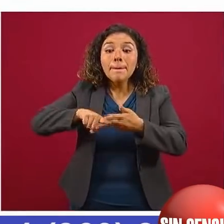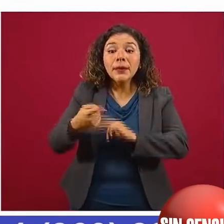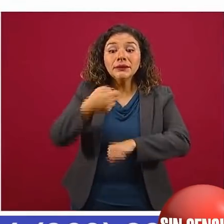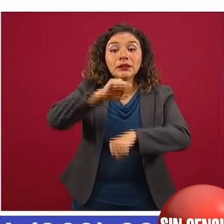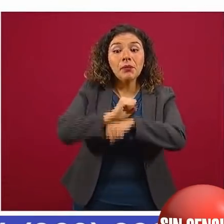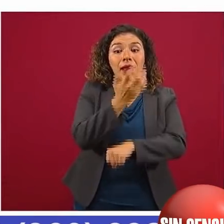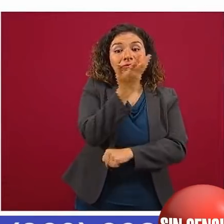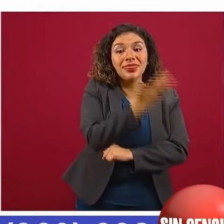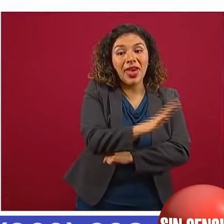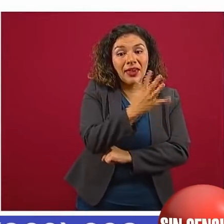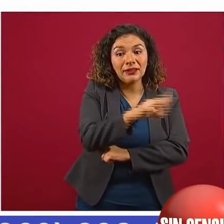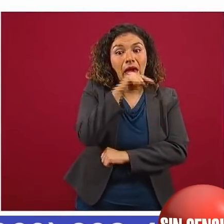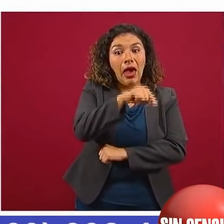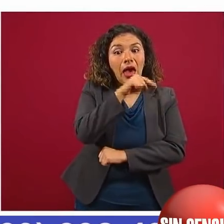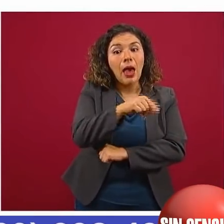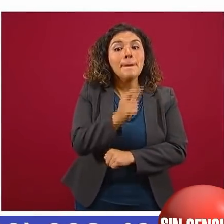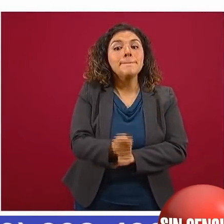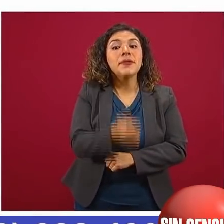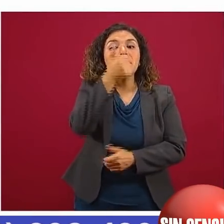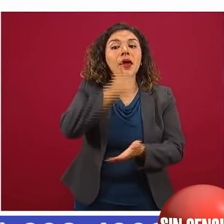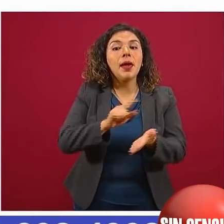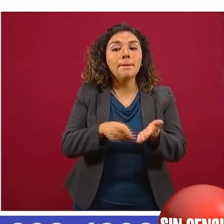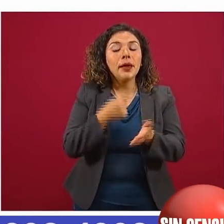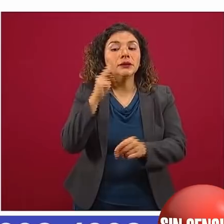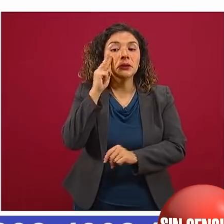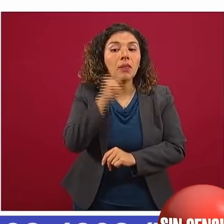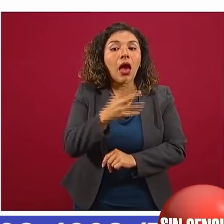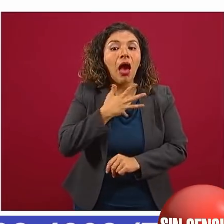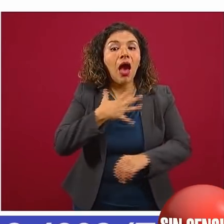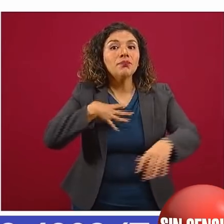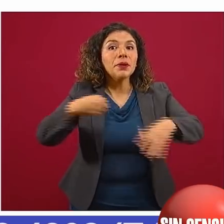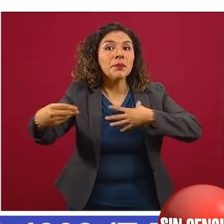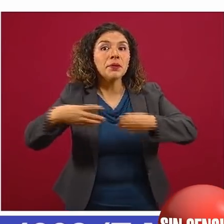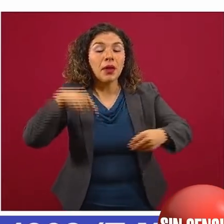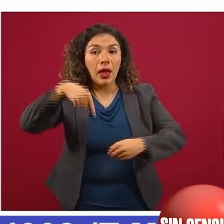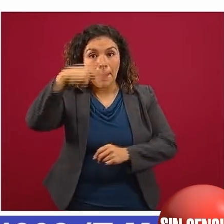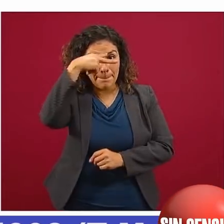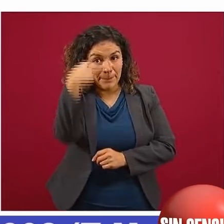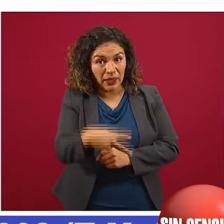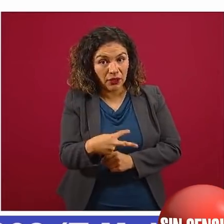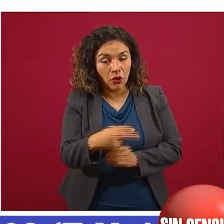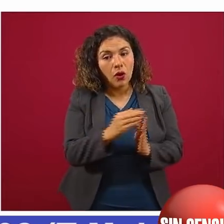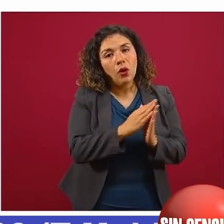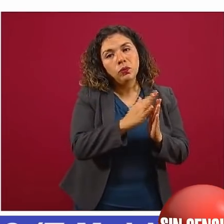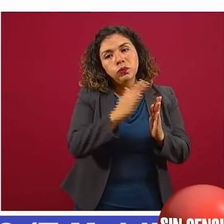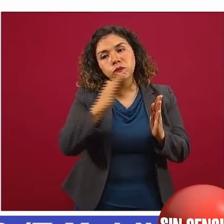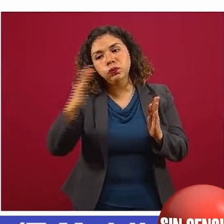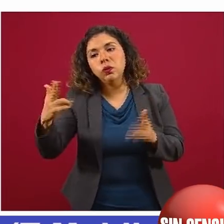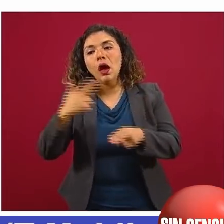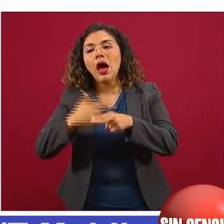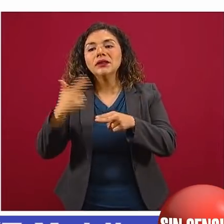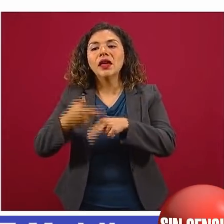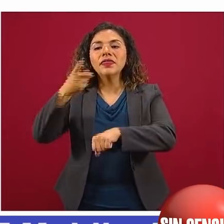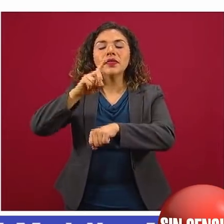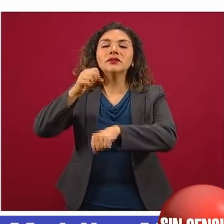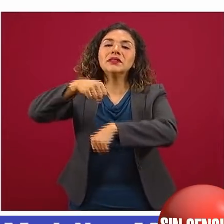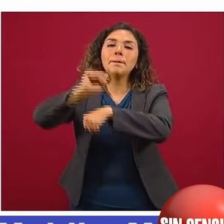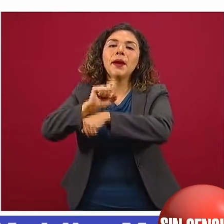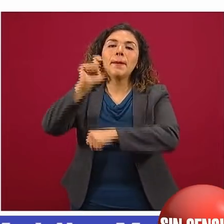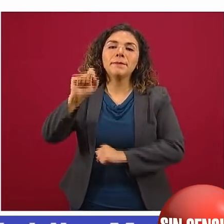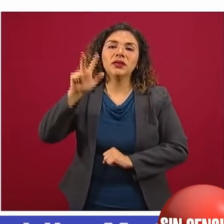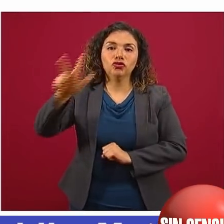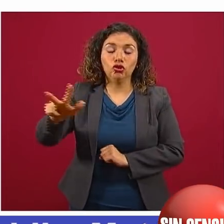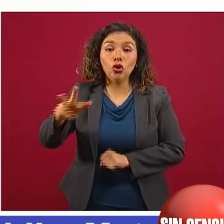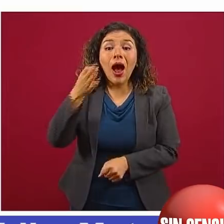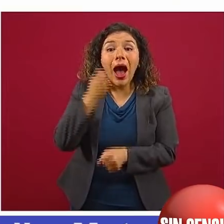10, porque es la semana donde inició la epidemia en México, y se proyecta hasta la semana 28. En